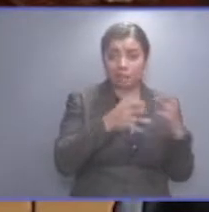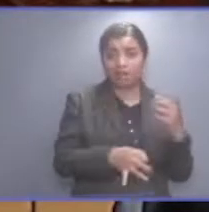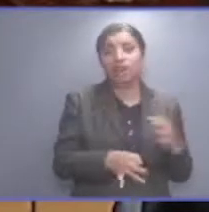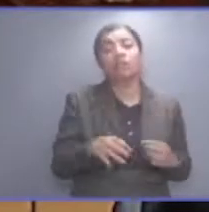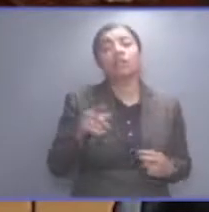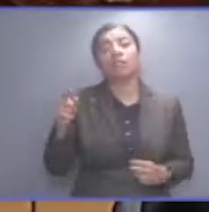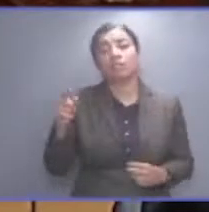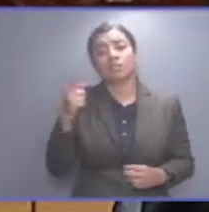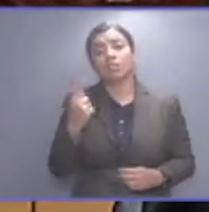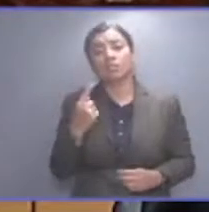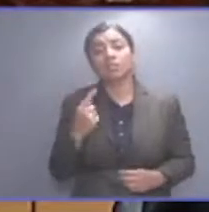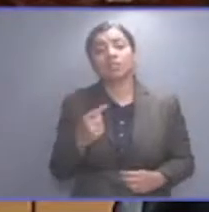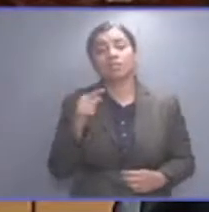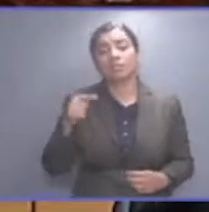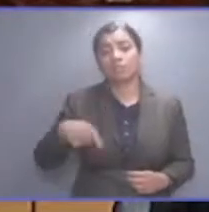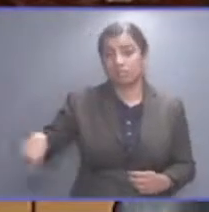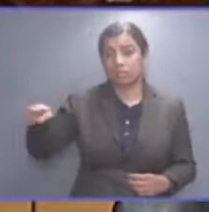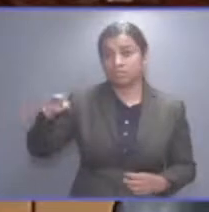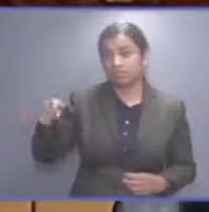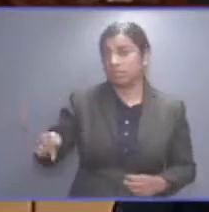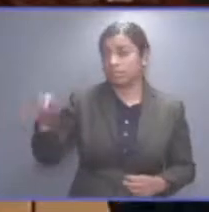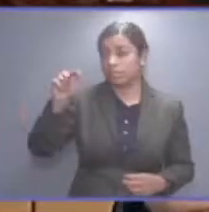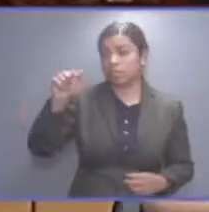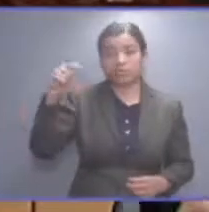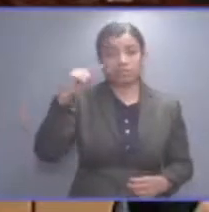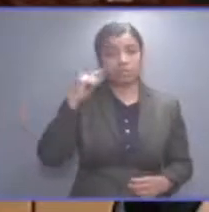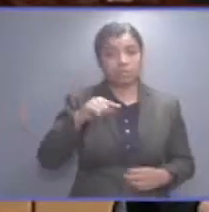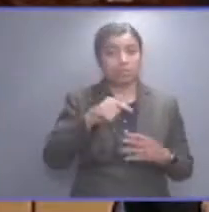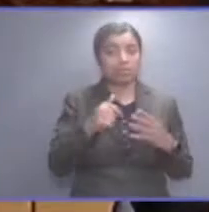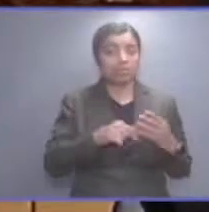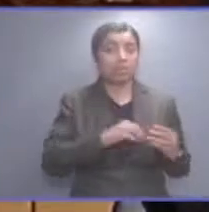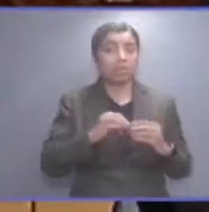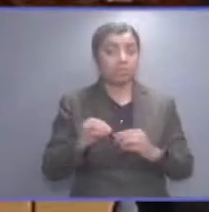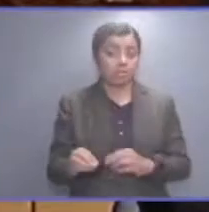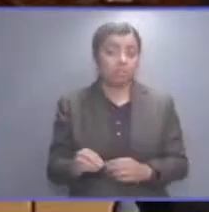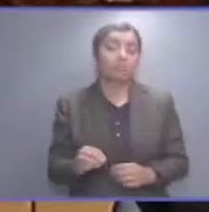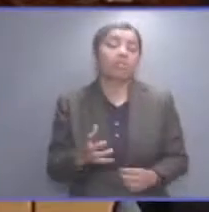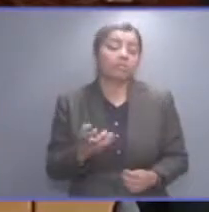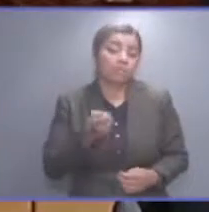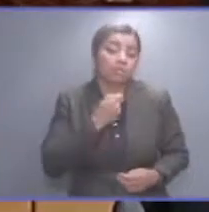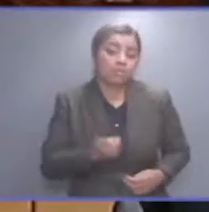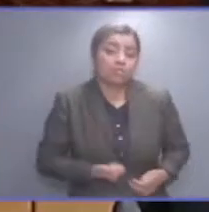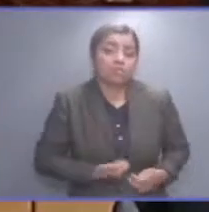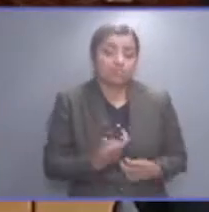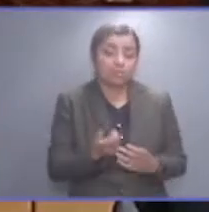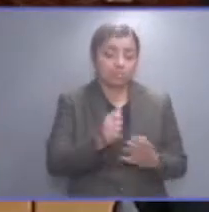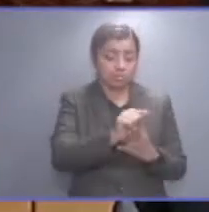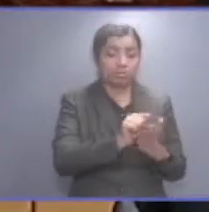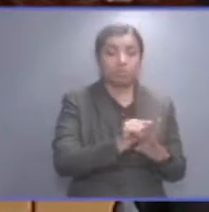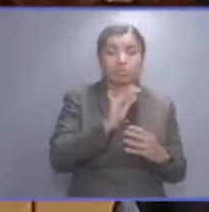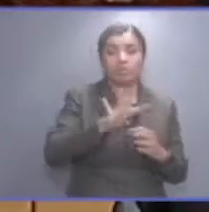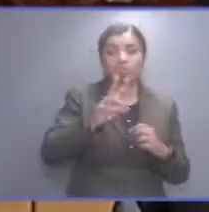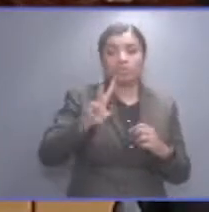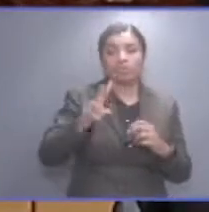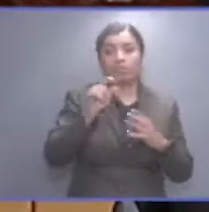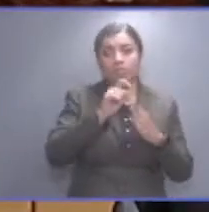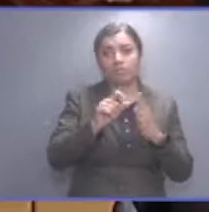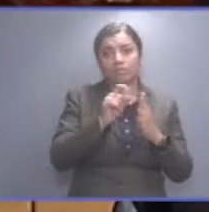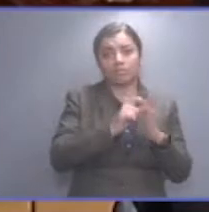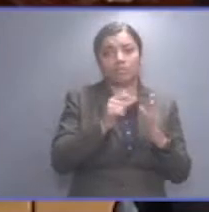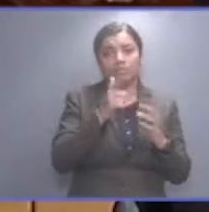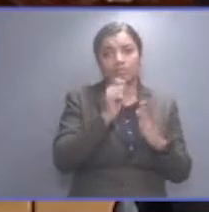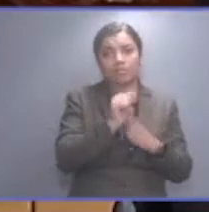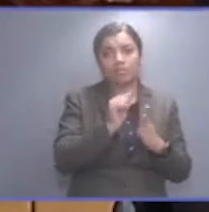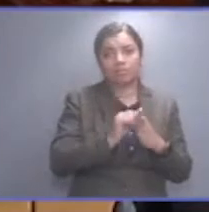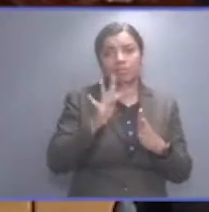también a los que van a aplicar la ley. Y quiero hacer énfasis en el artículo 52A